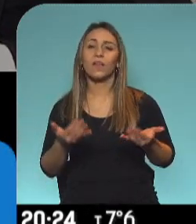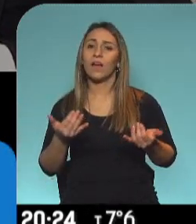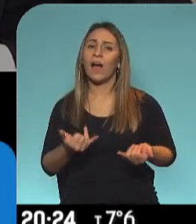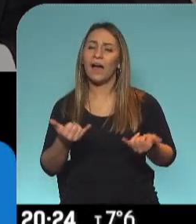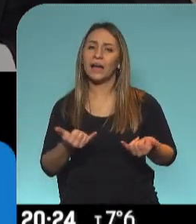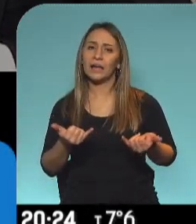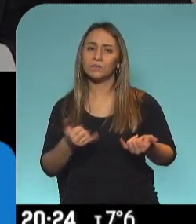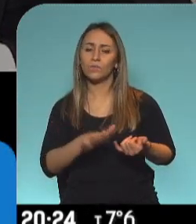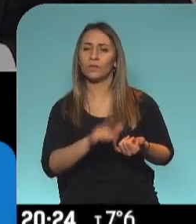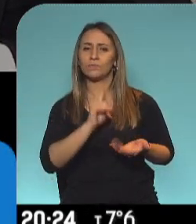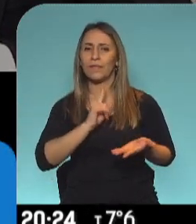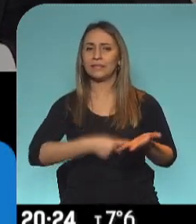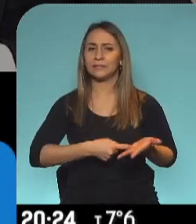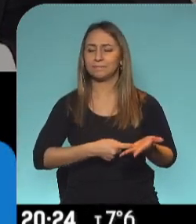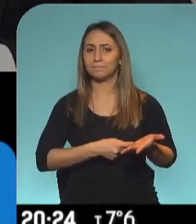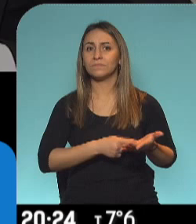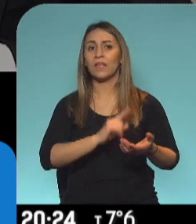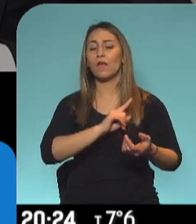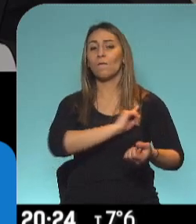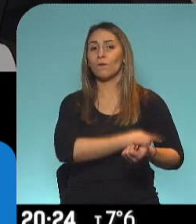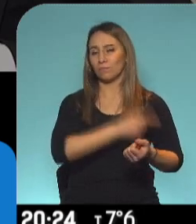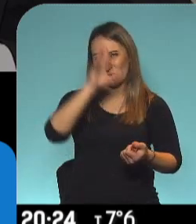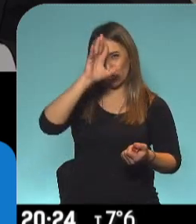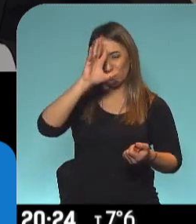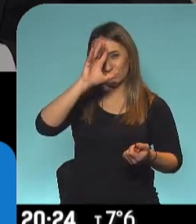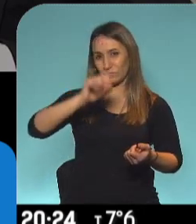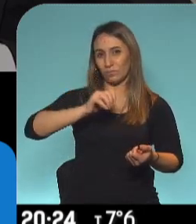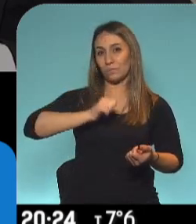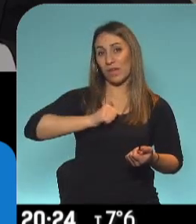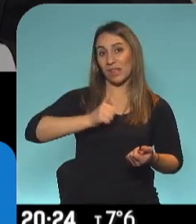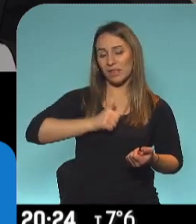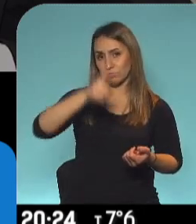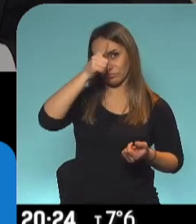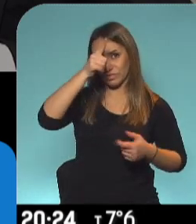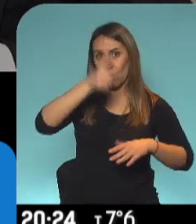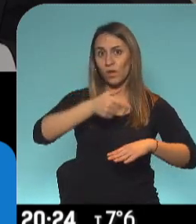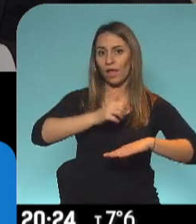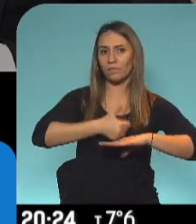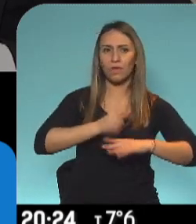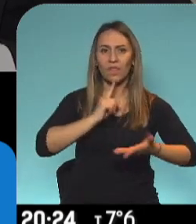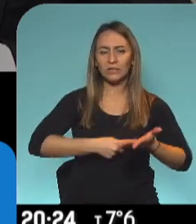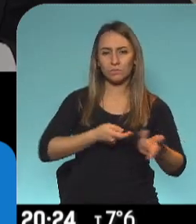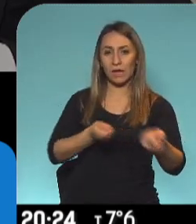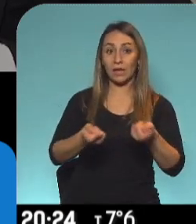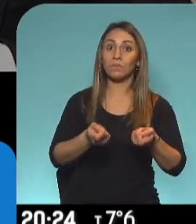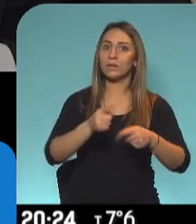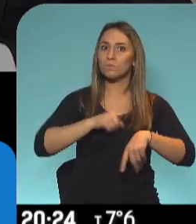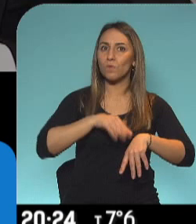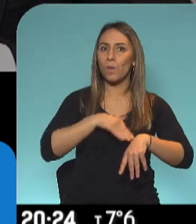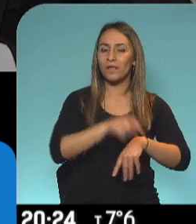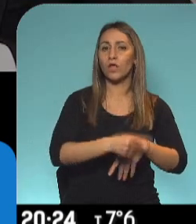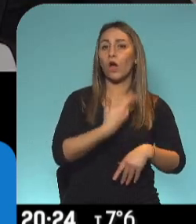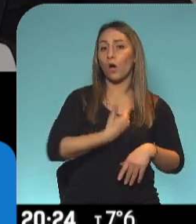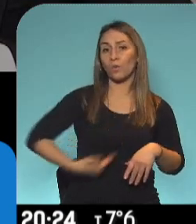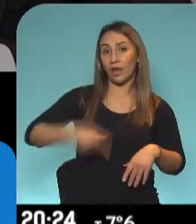acción desmedida de parte de las fuerzas de seguridad, orquestada desde el gobierno nacional en ese momento, del Ministerio